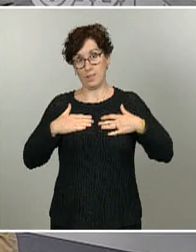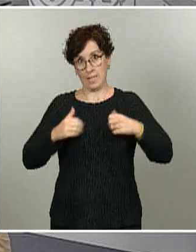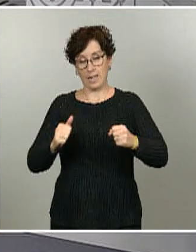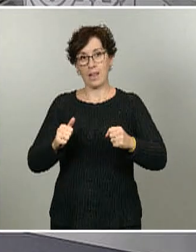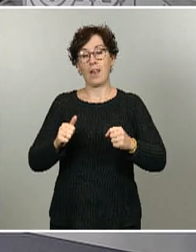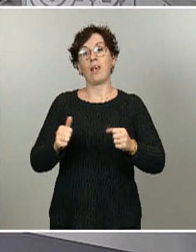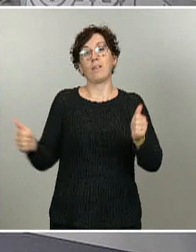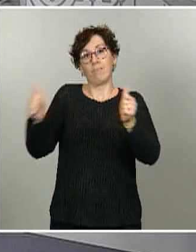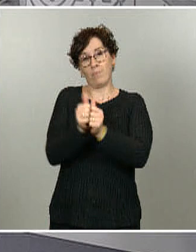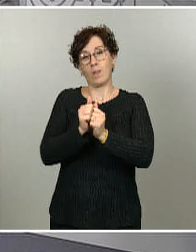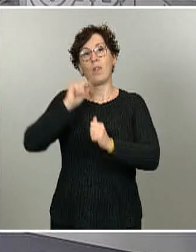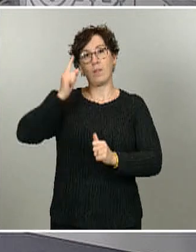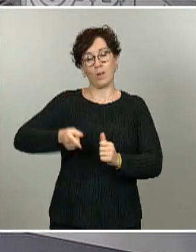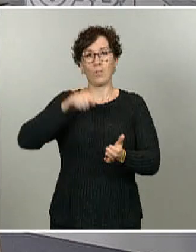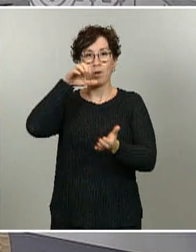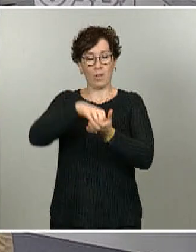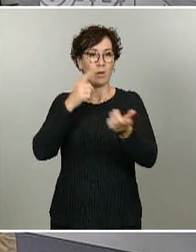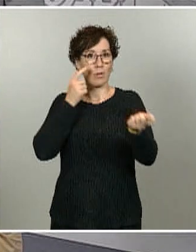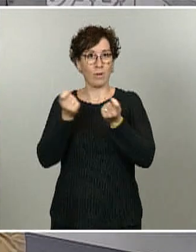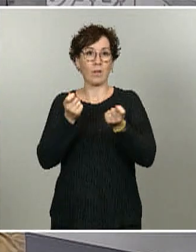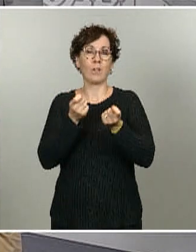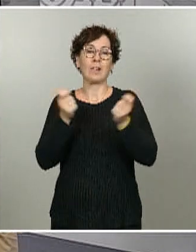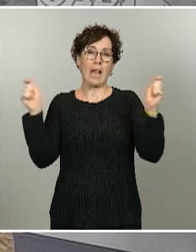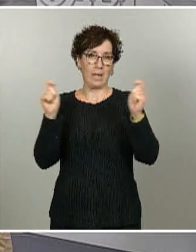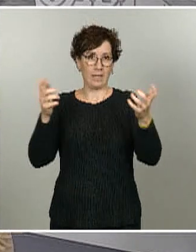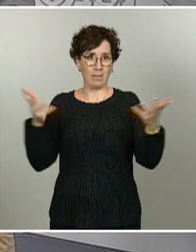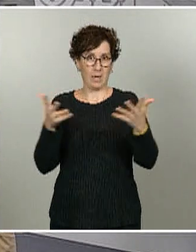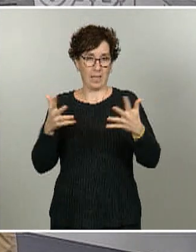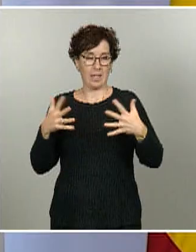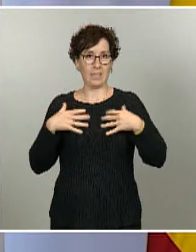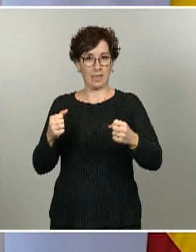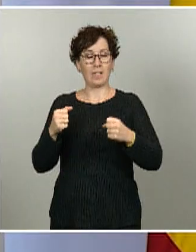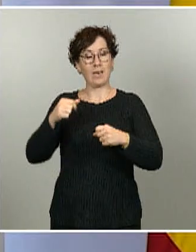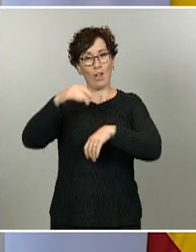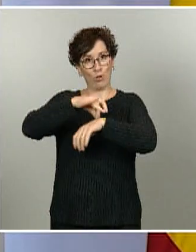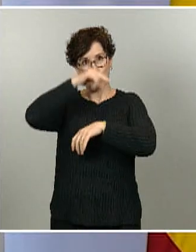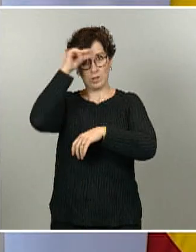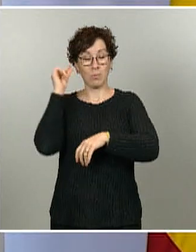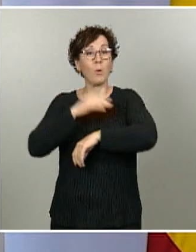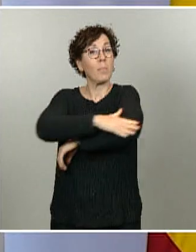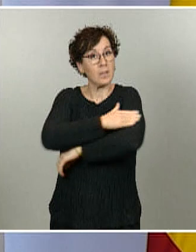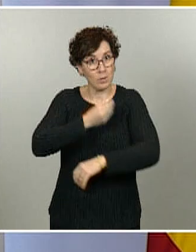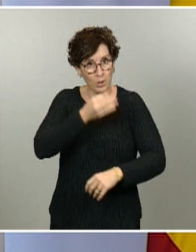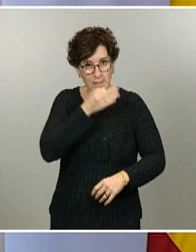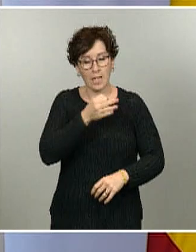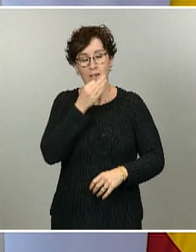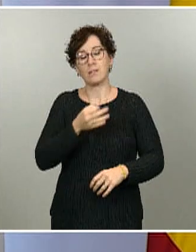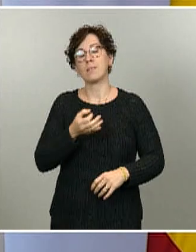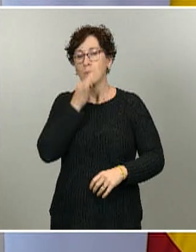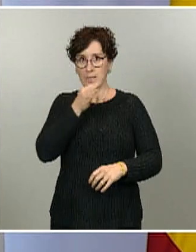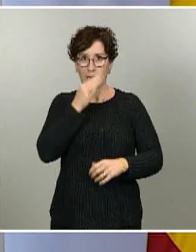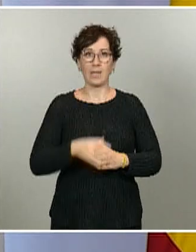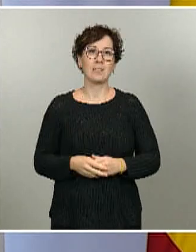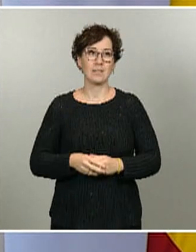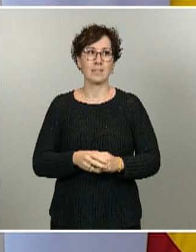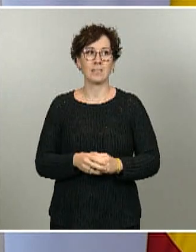del Centro de Coordinación de Alertas y Emergencias Sanitarias, Fernando Simón. Ministro, muy buenas tardes. Muy buenas tardes. Quería compartir con ustedes